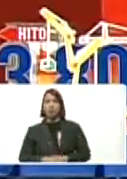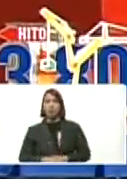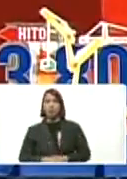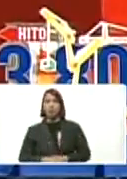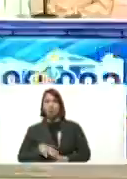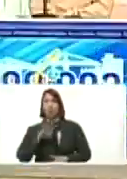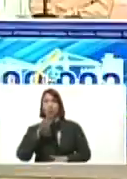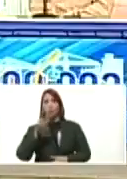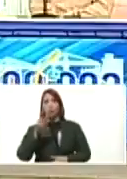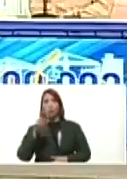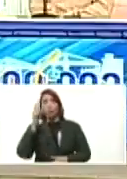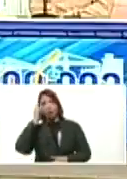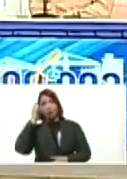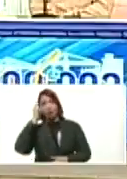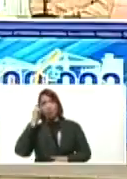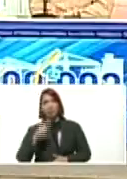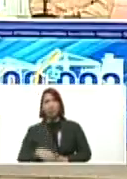42 días